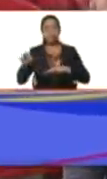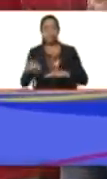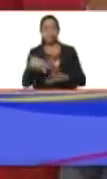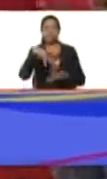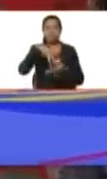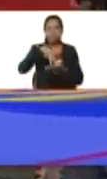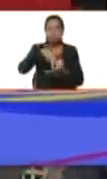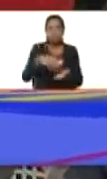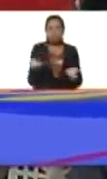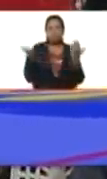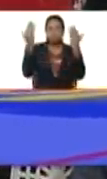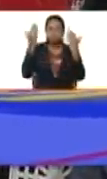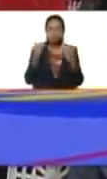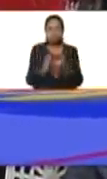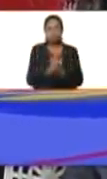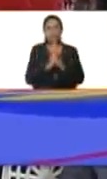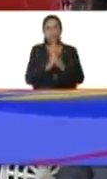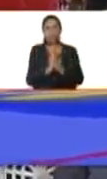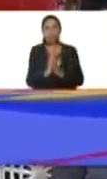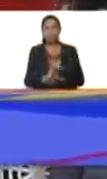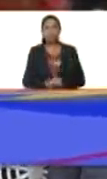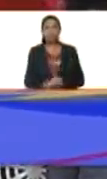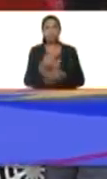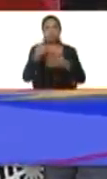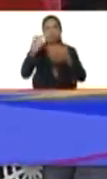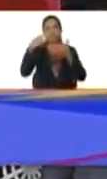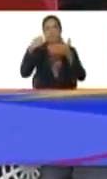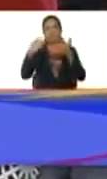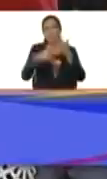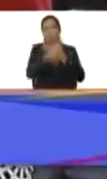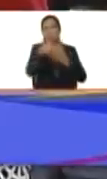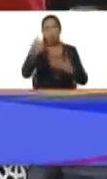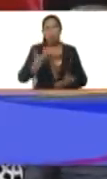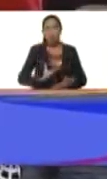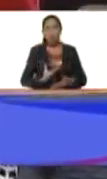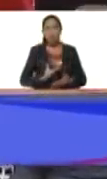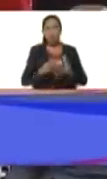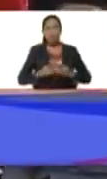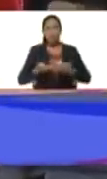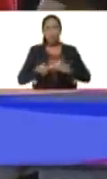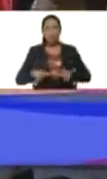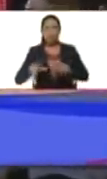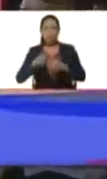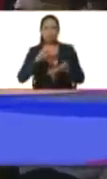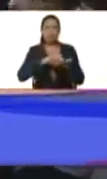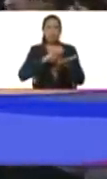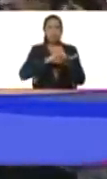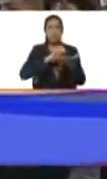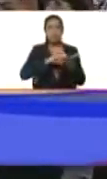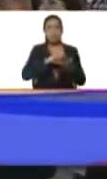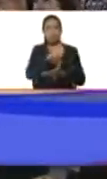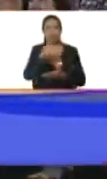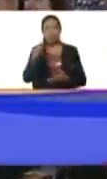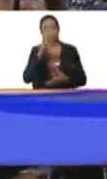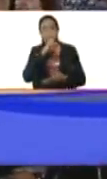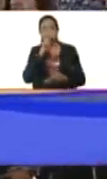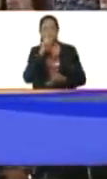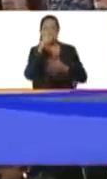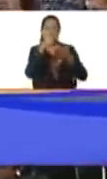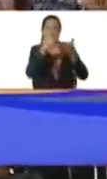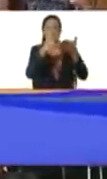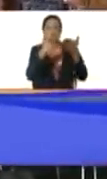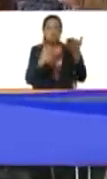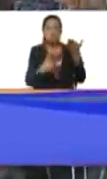pie. Nora Delgado, Wiseli Álvarez, Ismael Capinel, Jenker